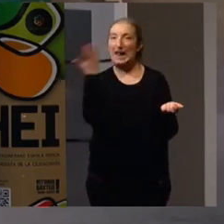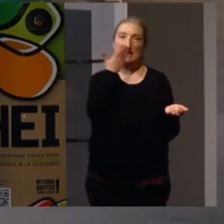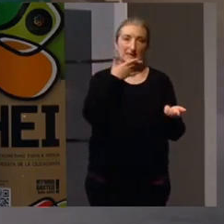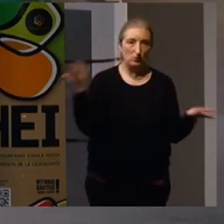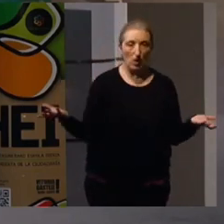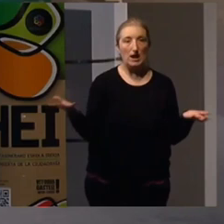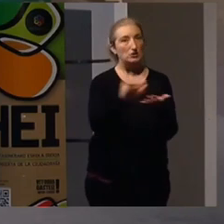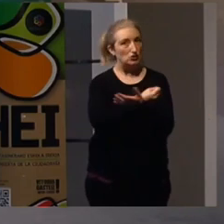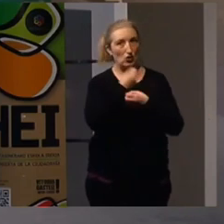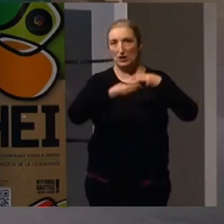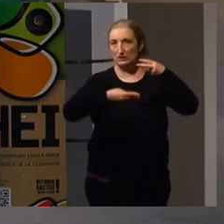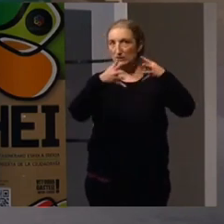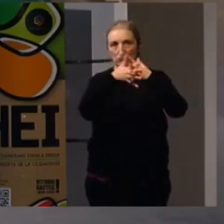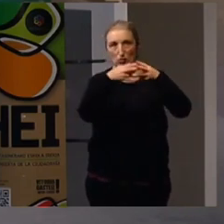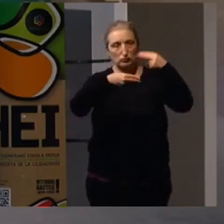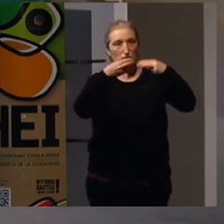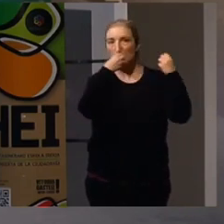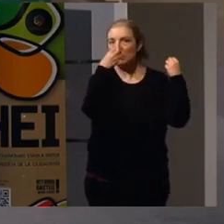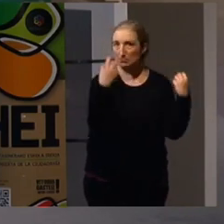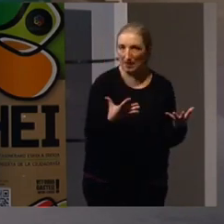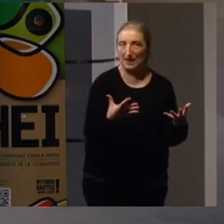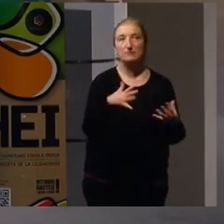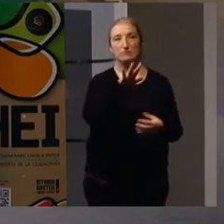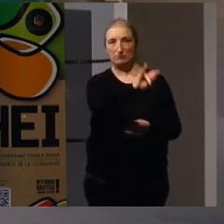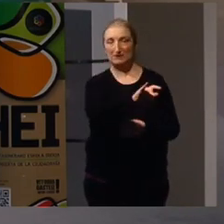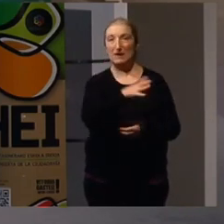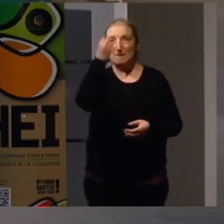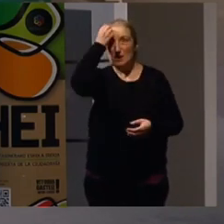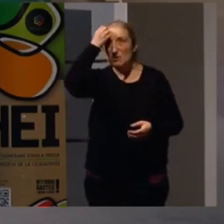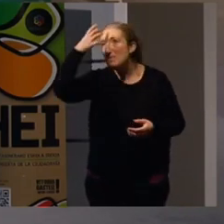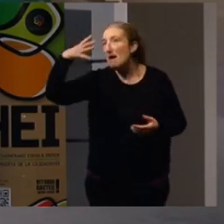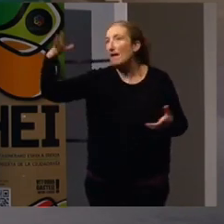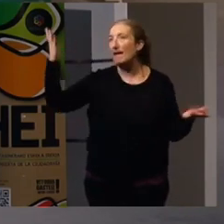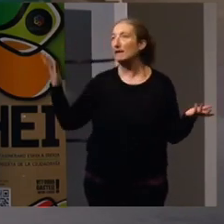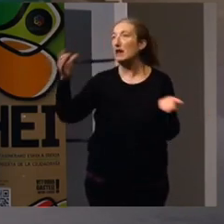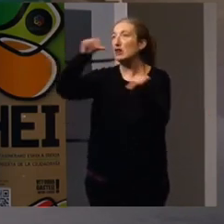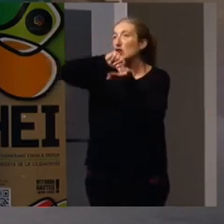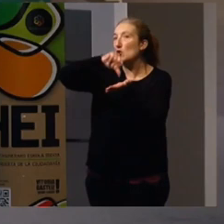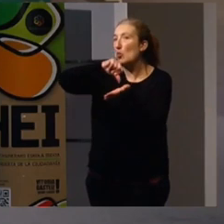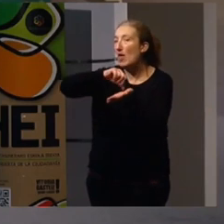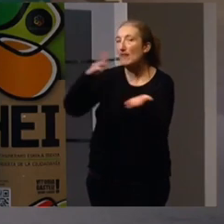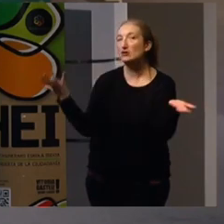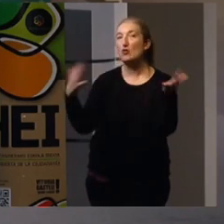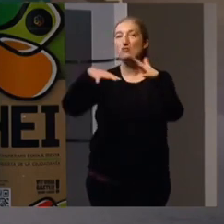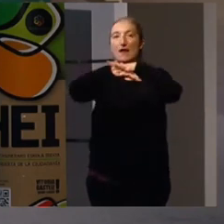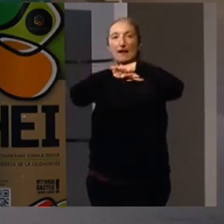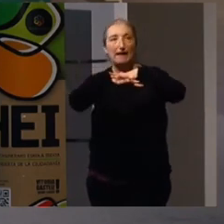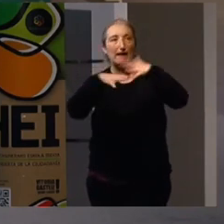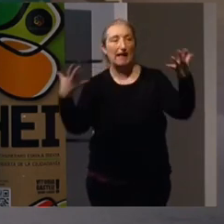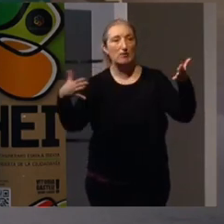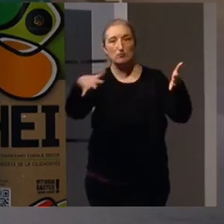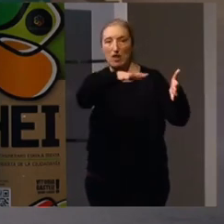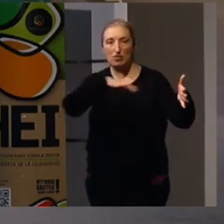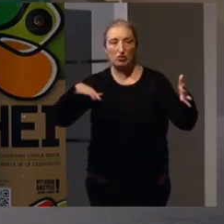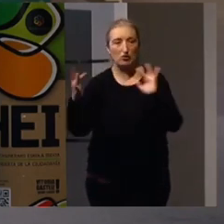de la ciudadanía, todo ese tipo de lugares, y también que podamos imaginarnos unas ciudades o unos